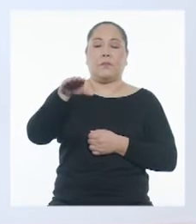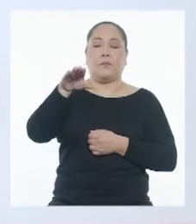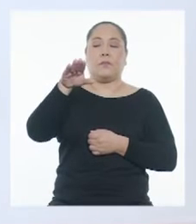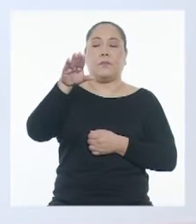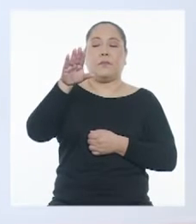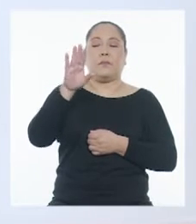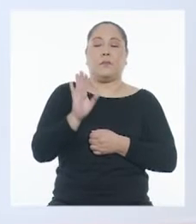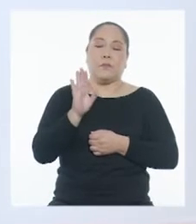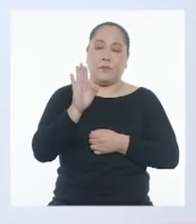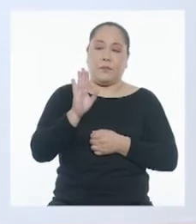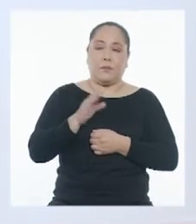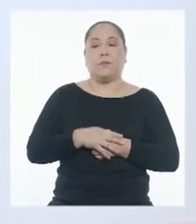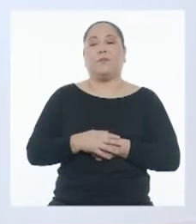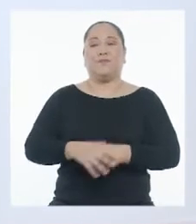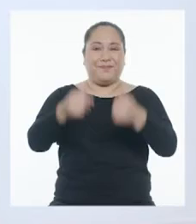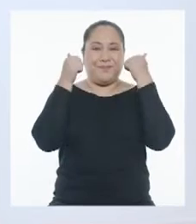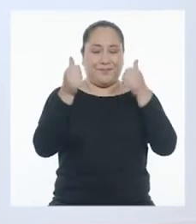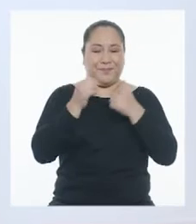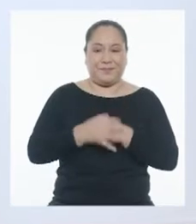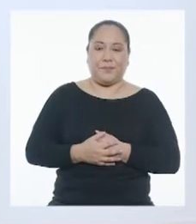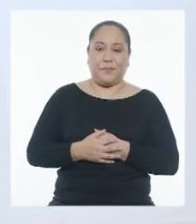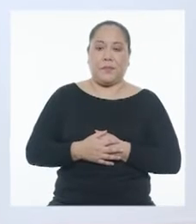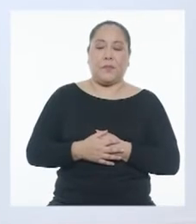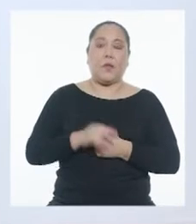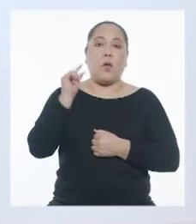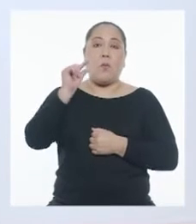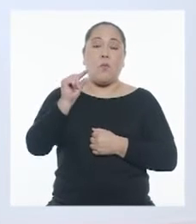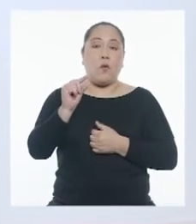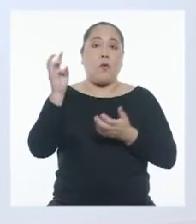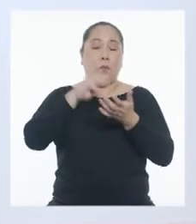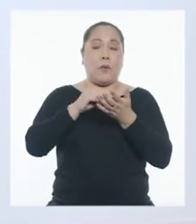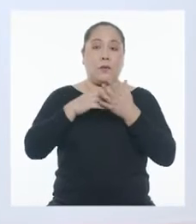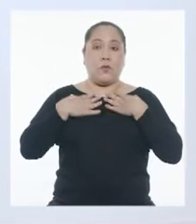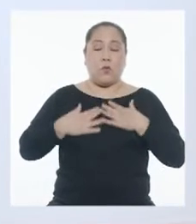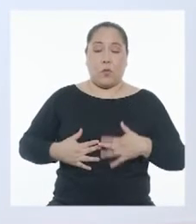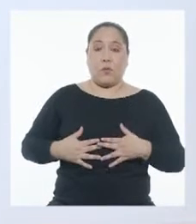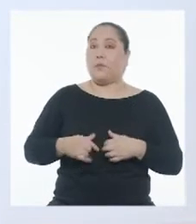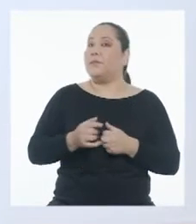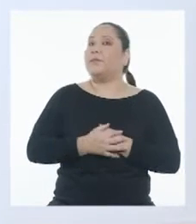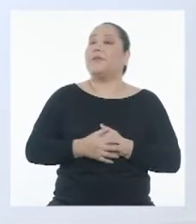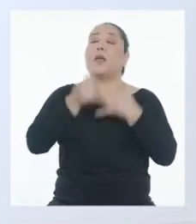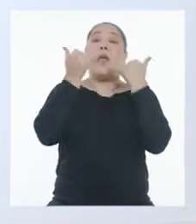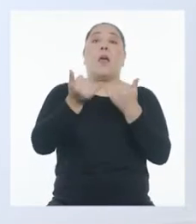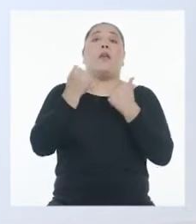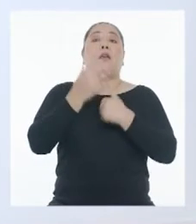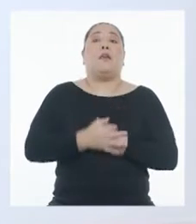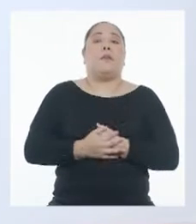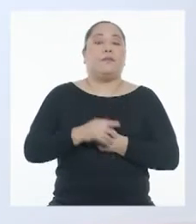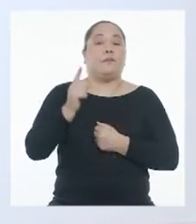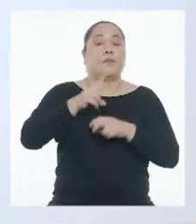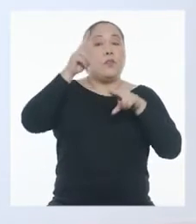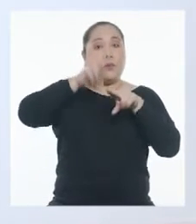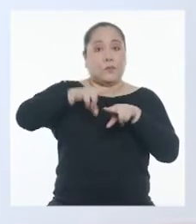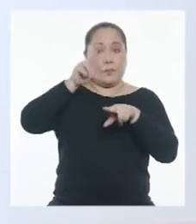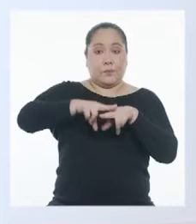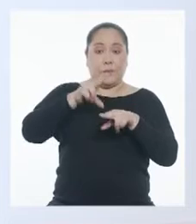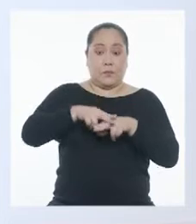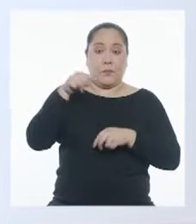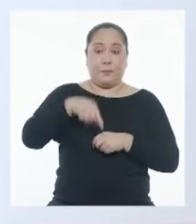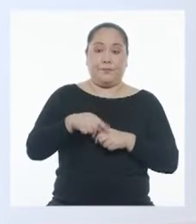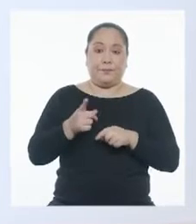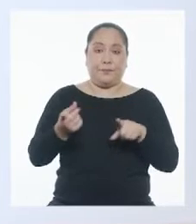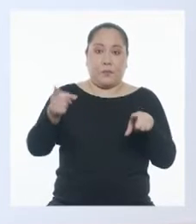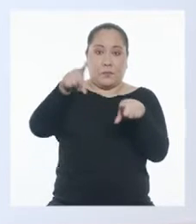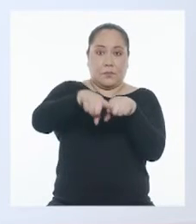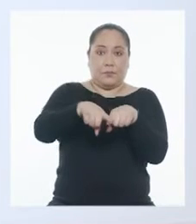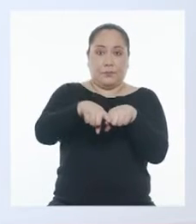y hacia arriba. Muy bien, flexionando un poco más el cuerpo. ¿Ok? Ahora, nos sentamos, bien,